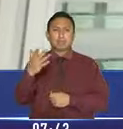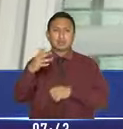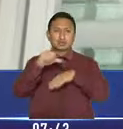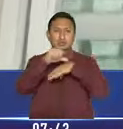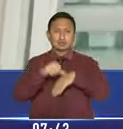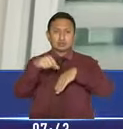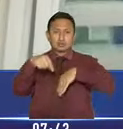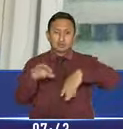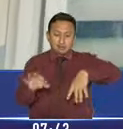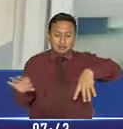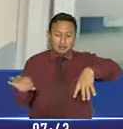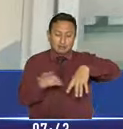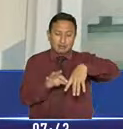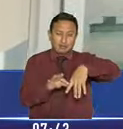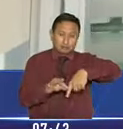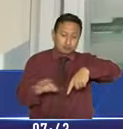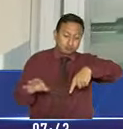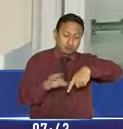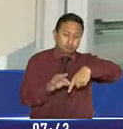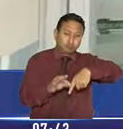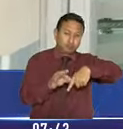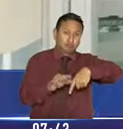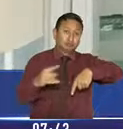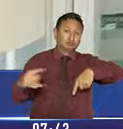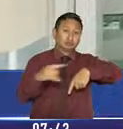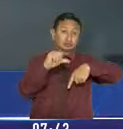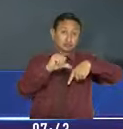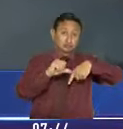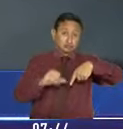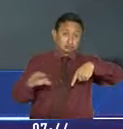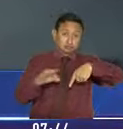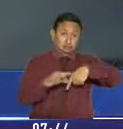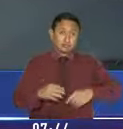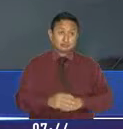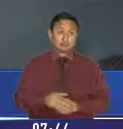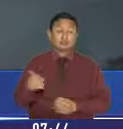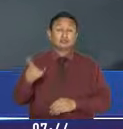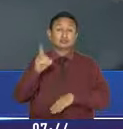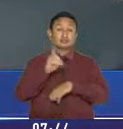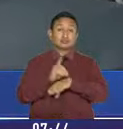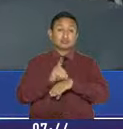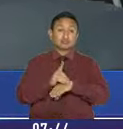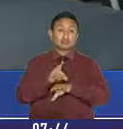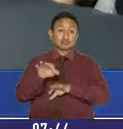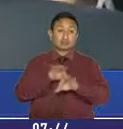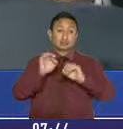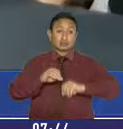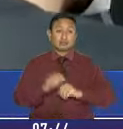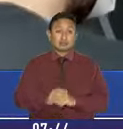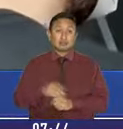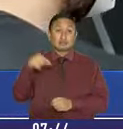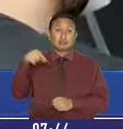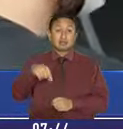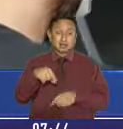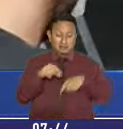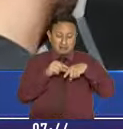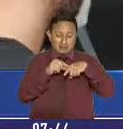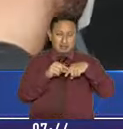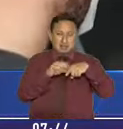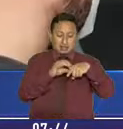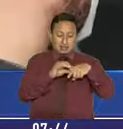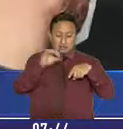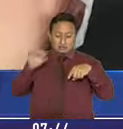realizada en la Casa de Salud Pediátrica. Su médico tratante indicó que la extracción del tumor de fémur y la colocación de la prótesis en la pierna derecha